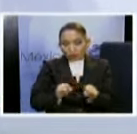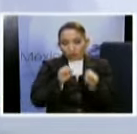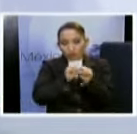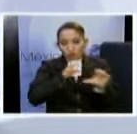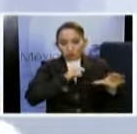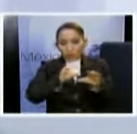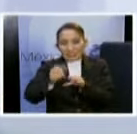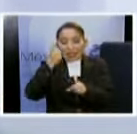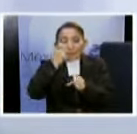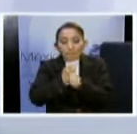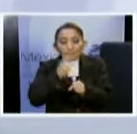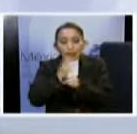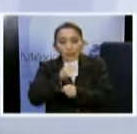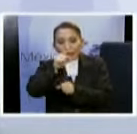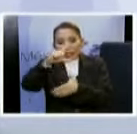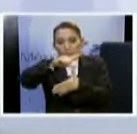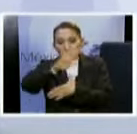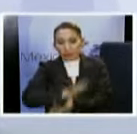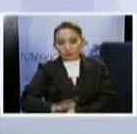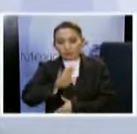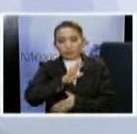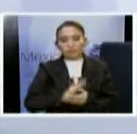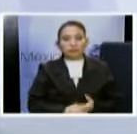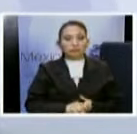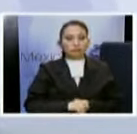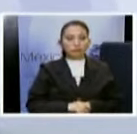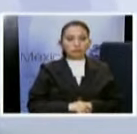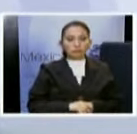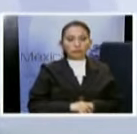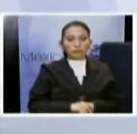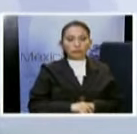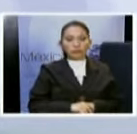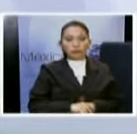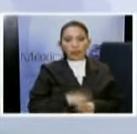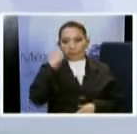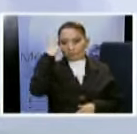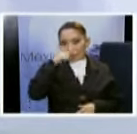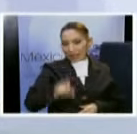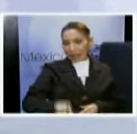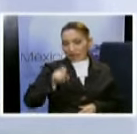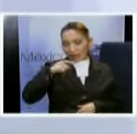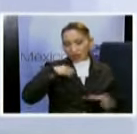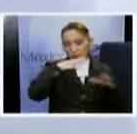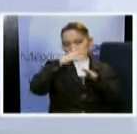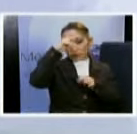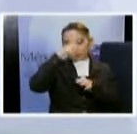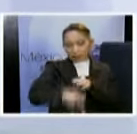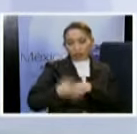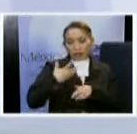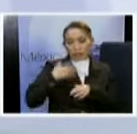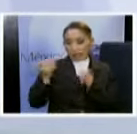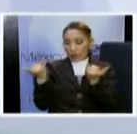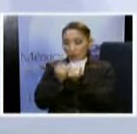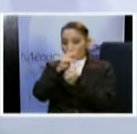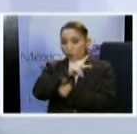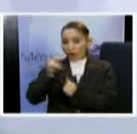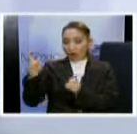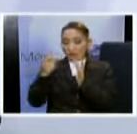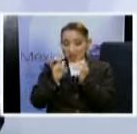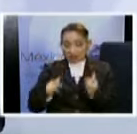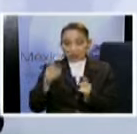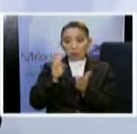comercial y el primero en América Latina. Para Quebec el comercio con México es superior al que tiene con Francia, por ejemplo, y eso